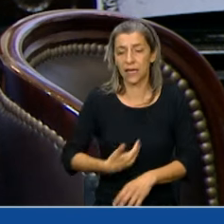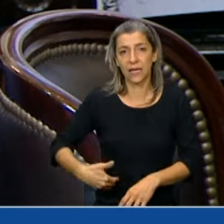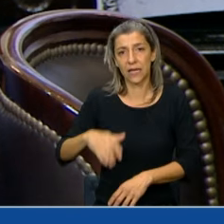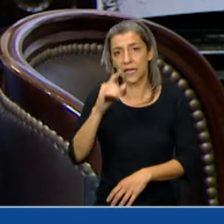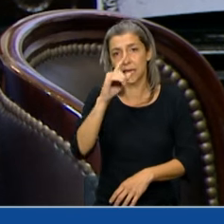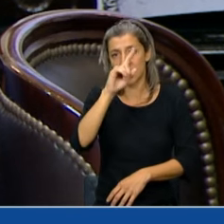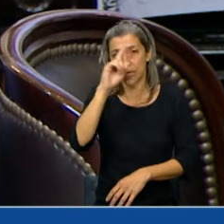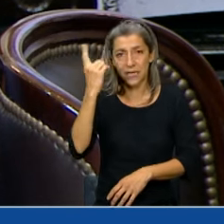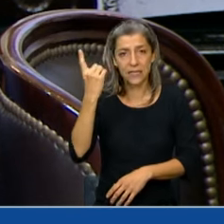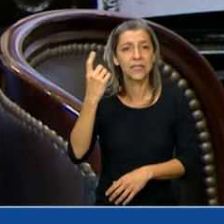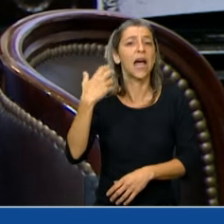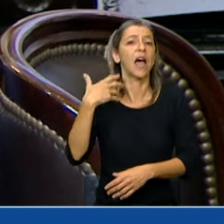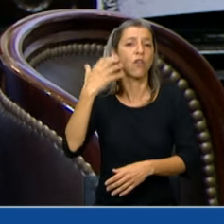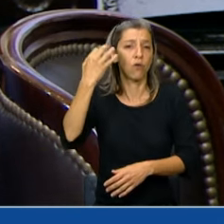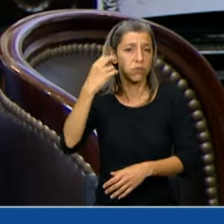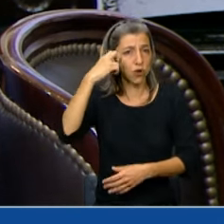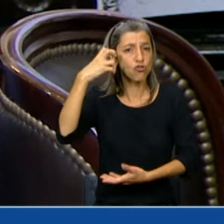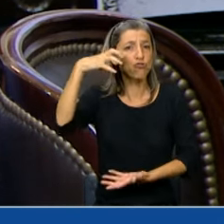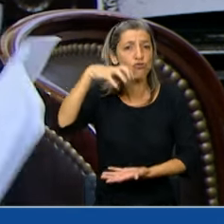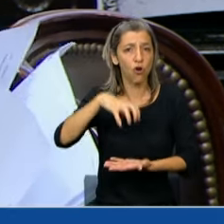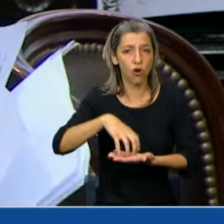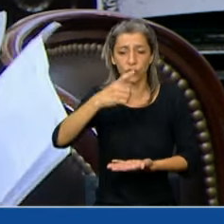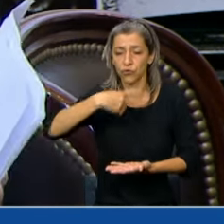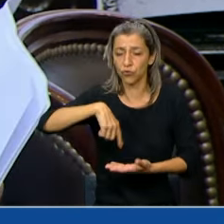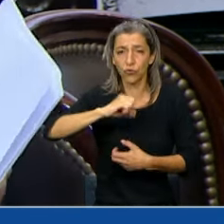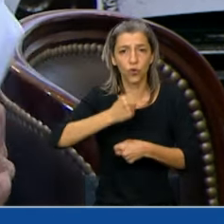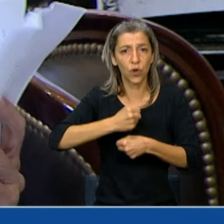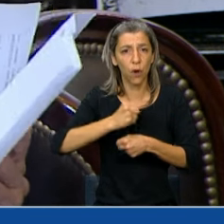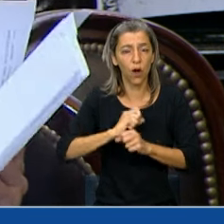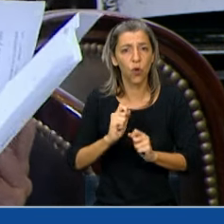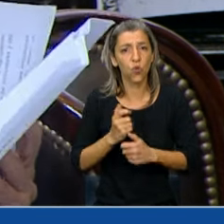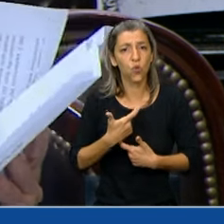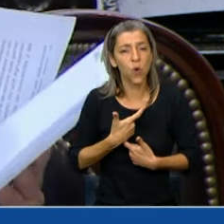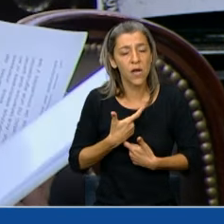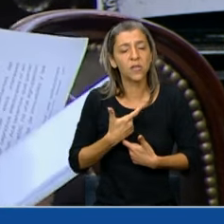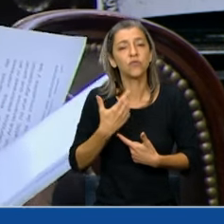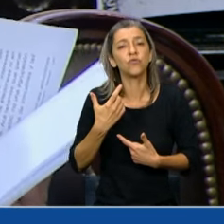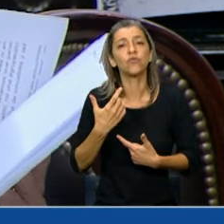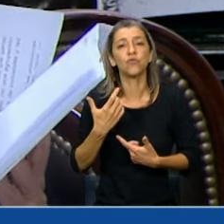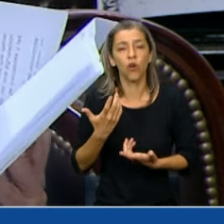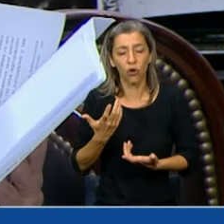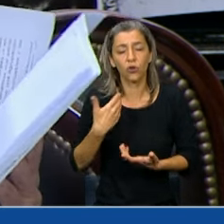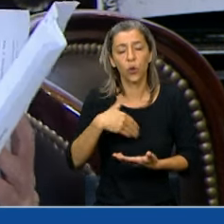de este congreso debe tener lo voy a leer talmente